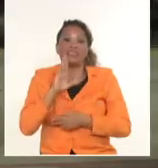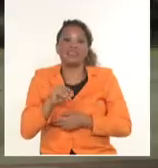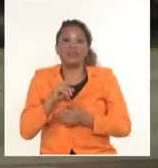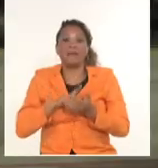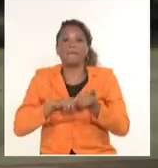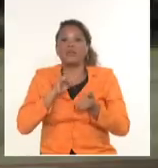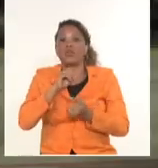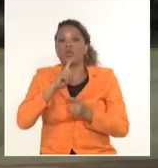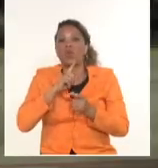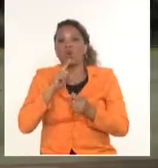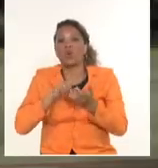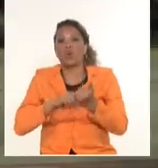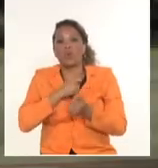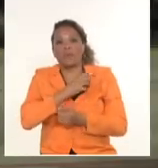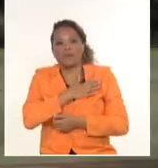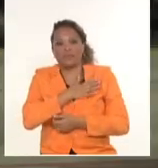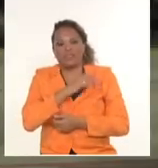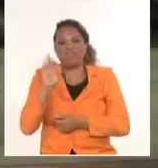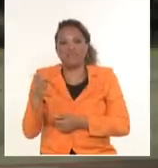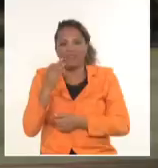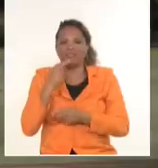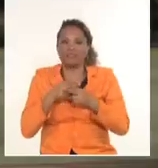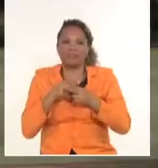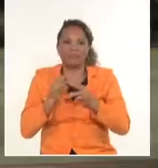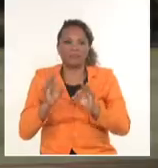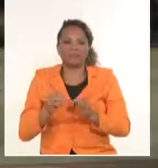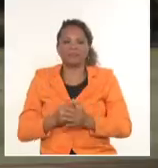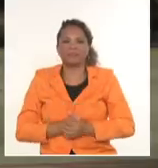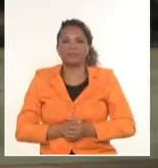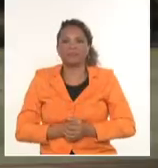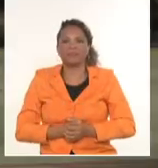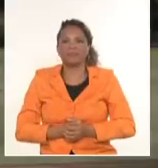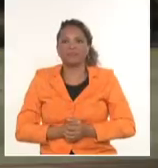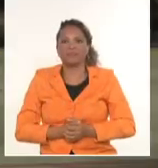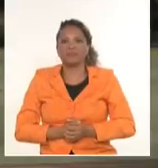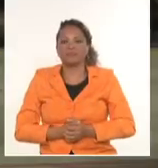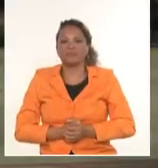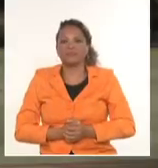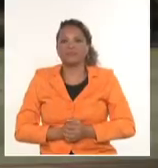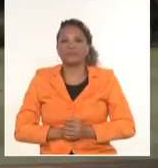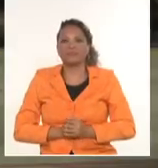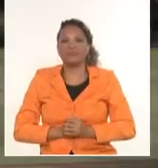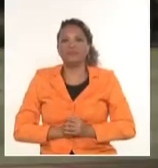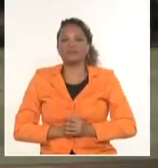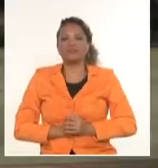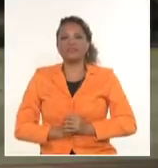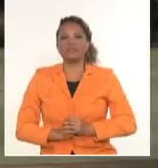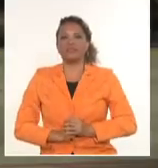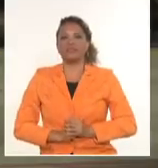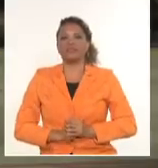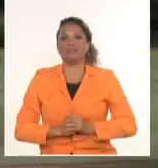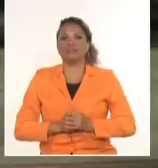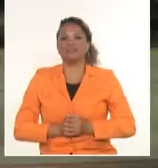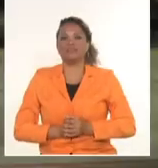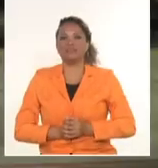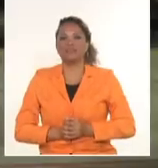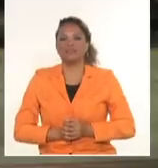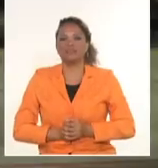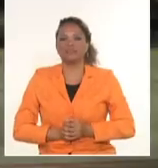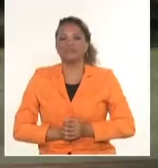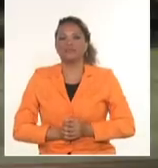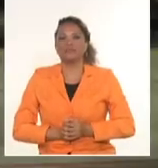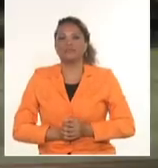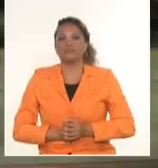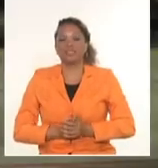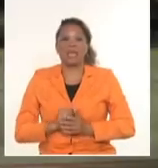a Mijaín en Francia. Pues bien, justamente estamos esperando a que sea Mijaín la primera